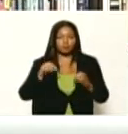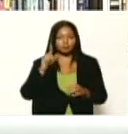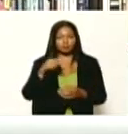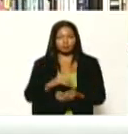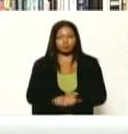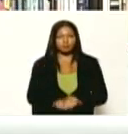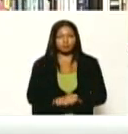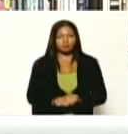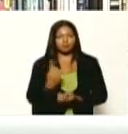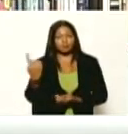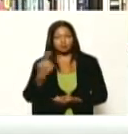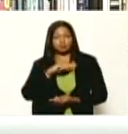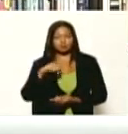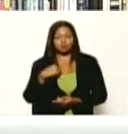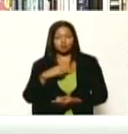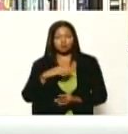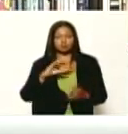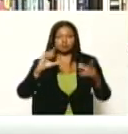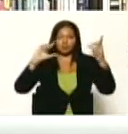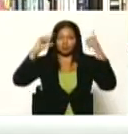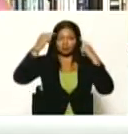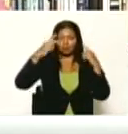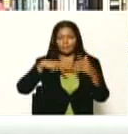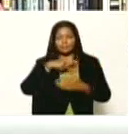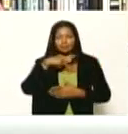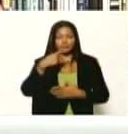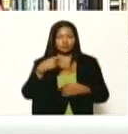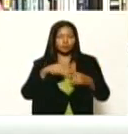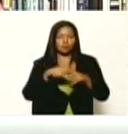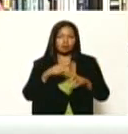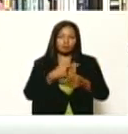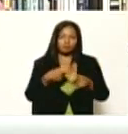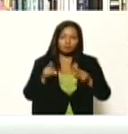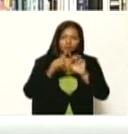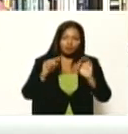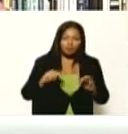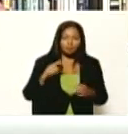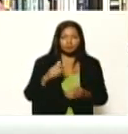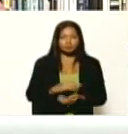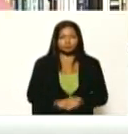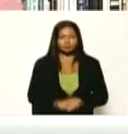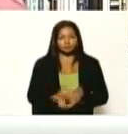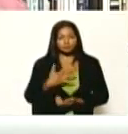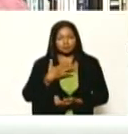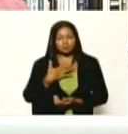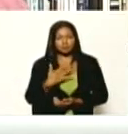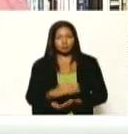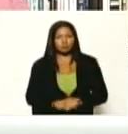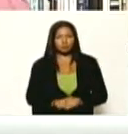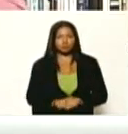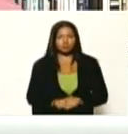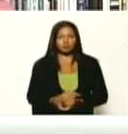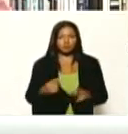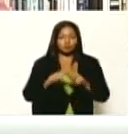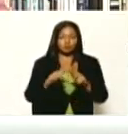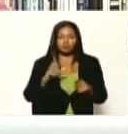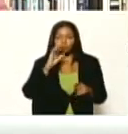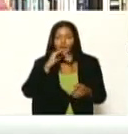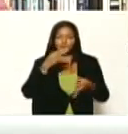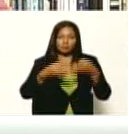Eso es lo que somos los chavistas, emoción, pasión, sentimiento a flor de piel. Nos indignamos ante la